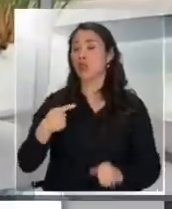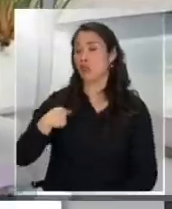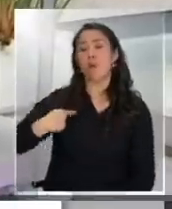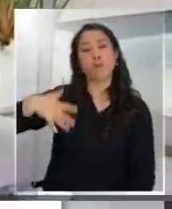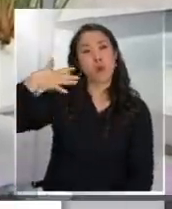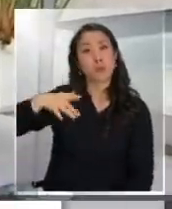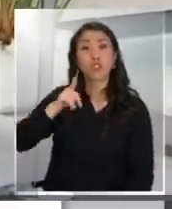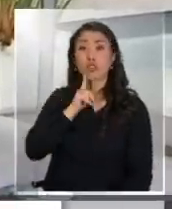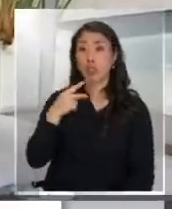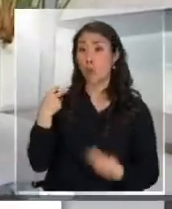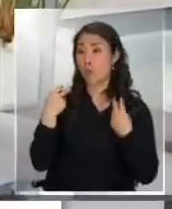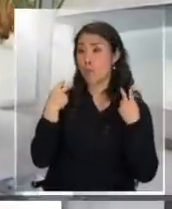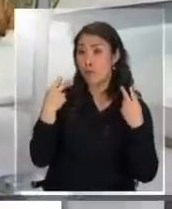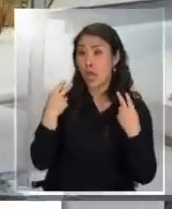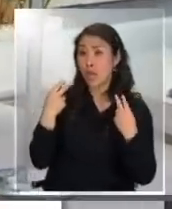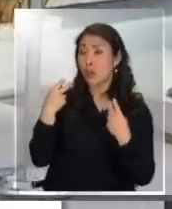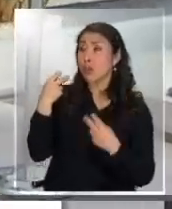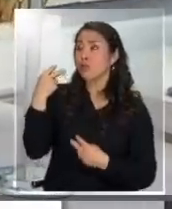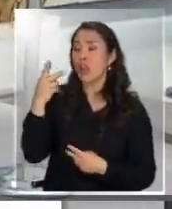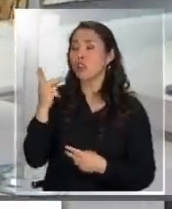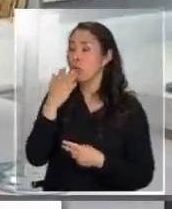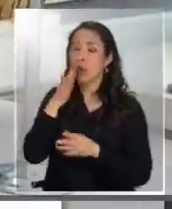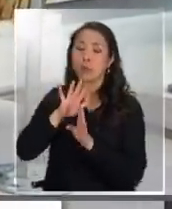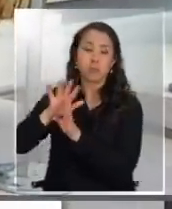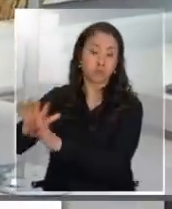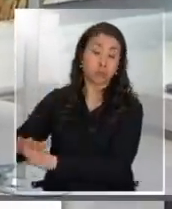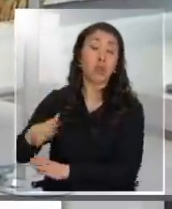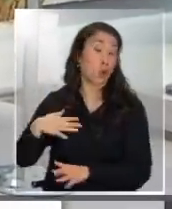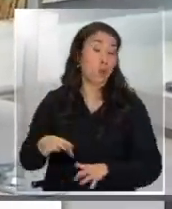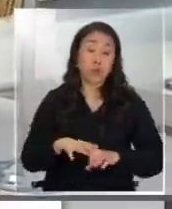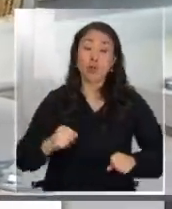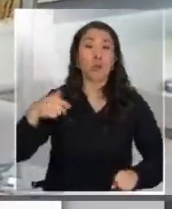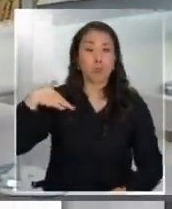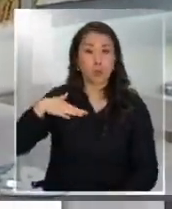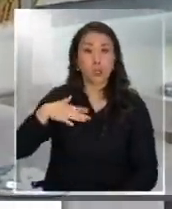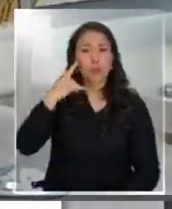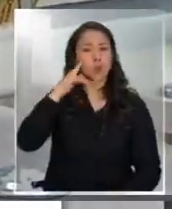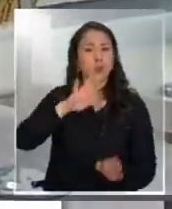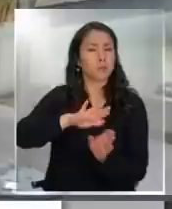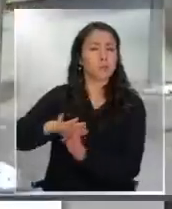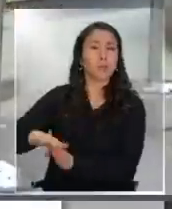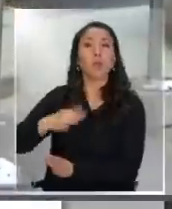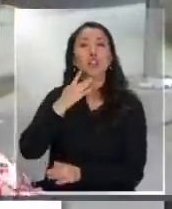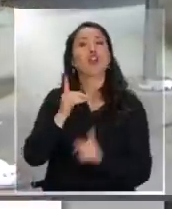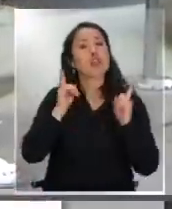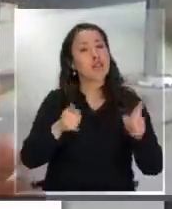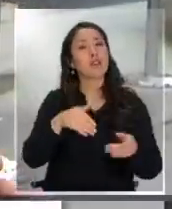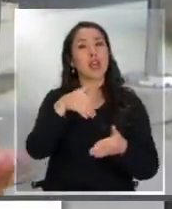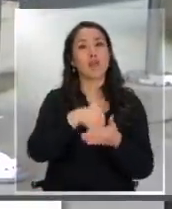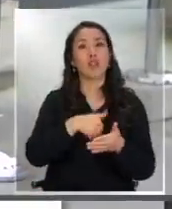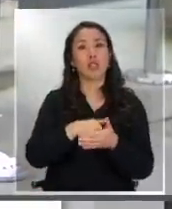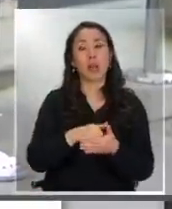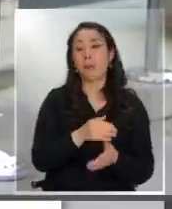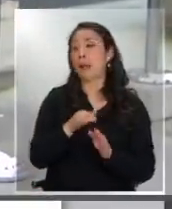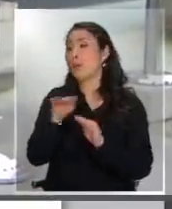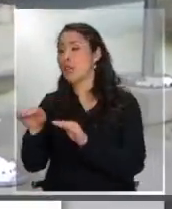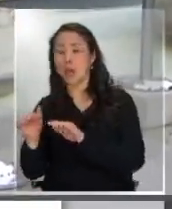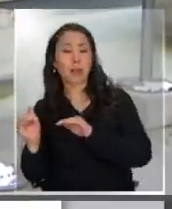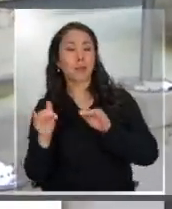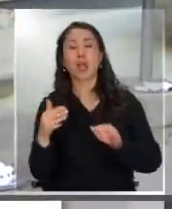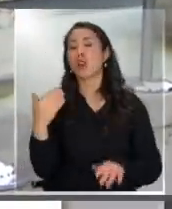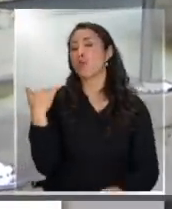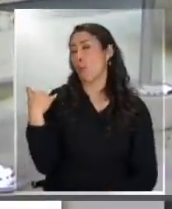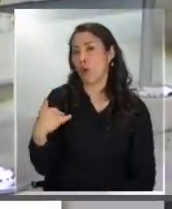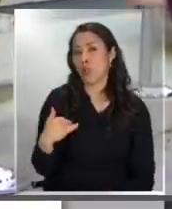tenía un viaje, dejé de ir, un compromiso importante, porque tenía que votar. Sea para un lado o para otro, yo creo